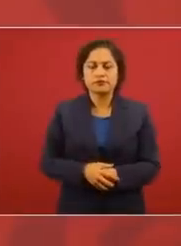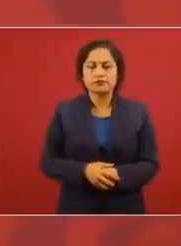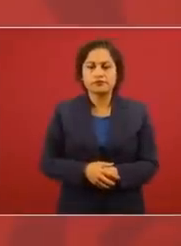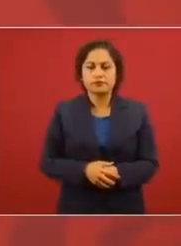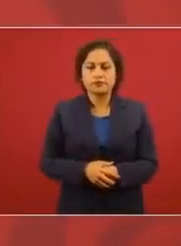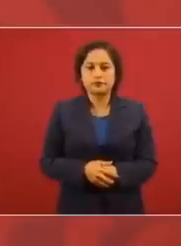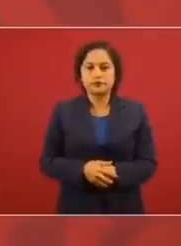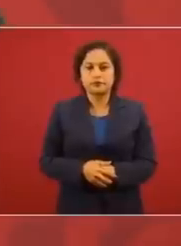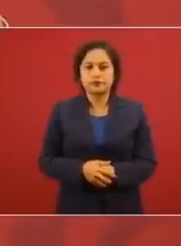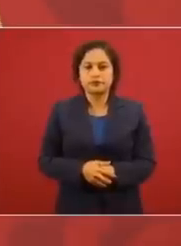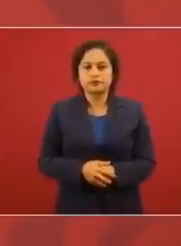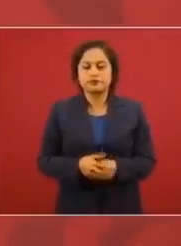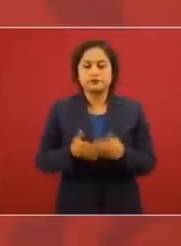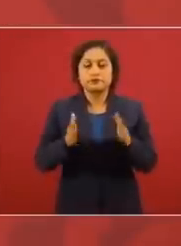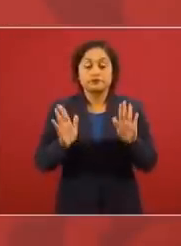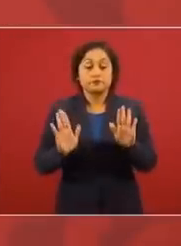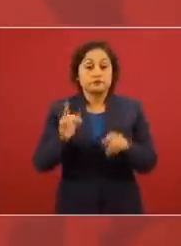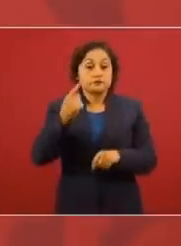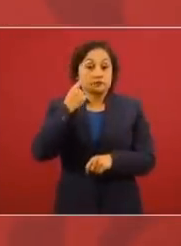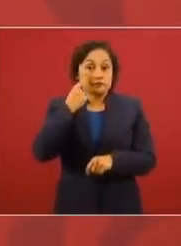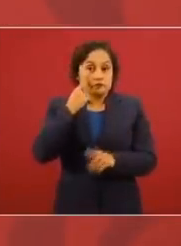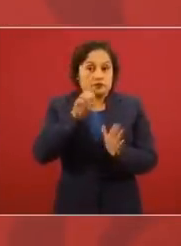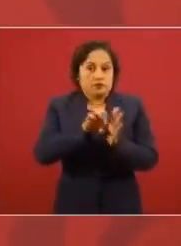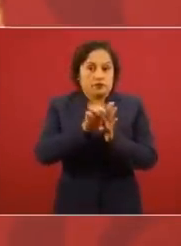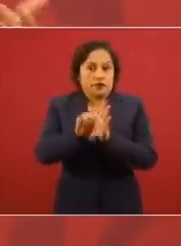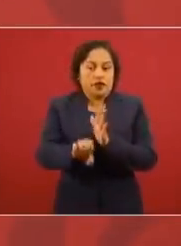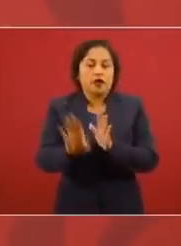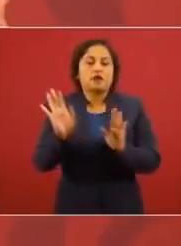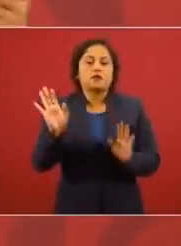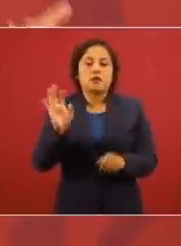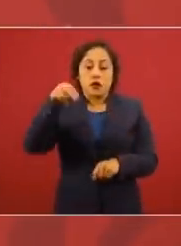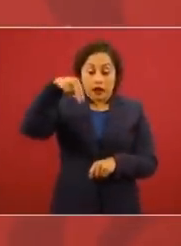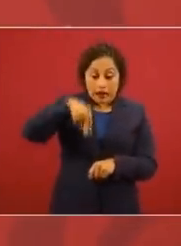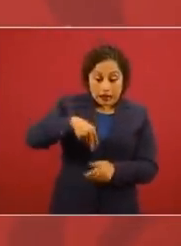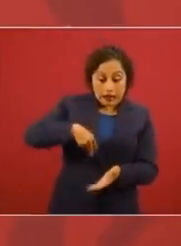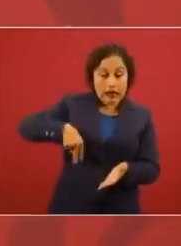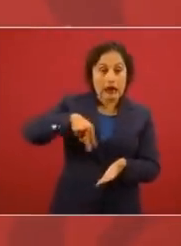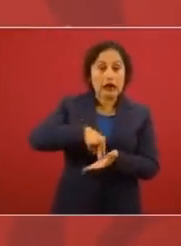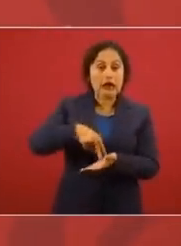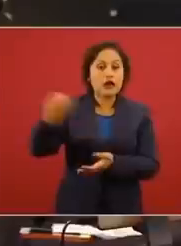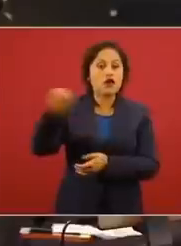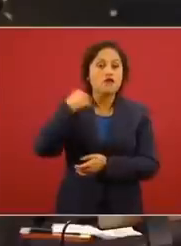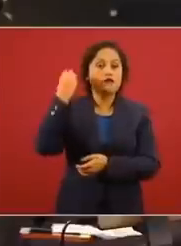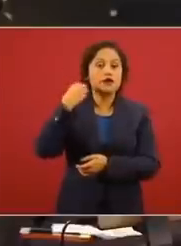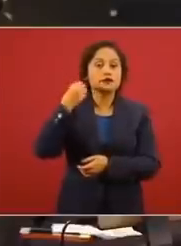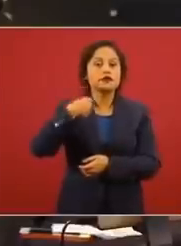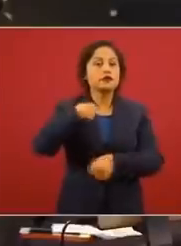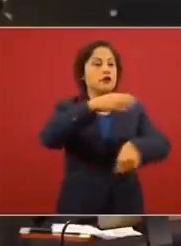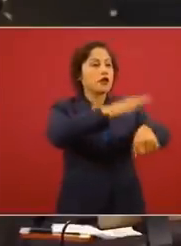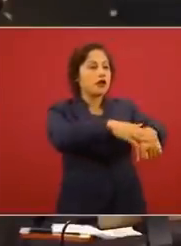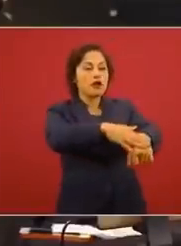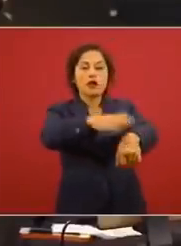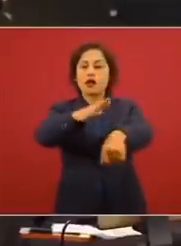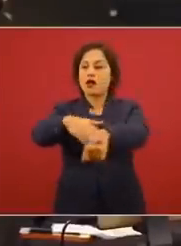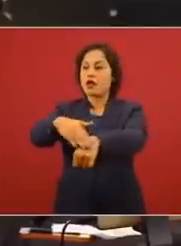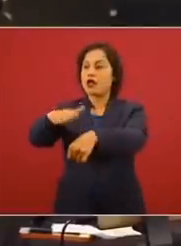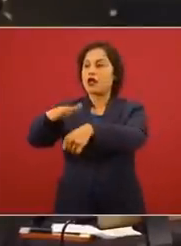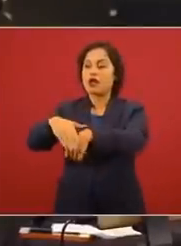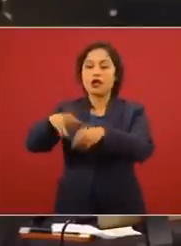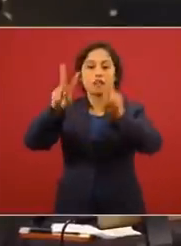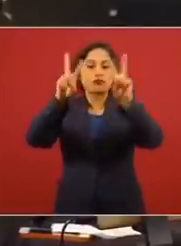si estuviese yo llamando a votar por un partido por un